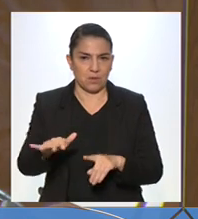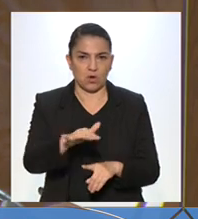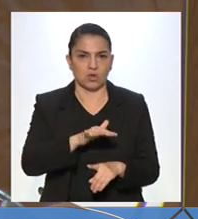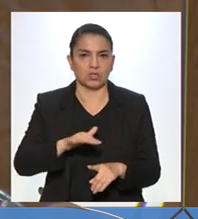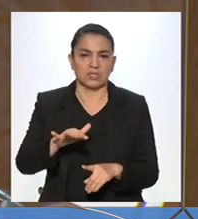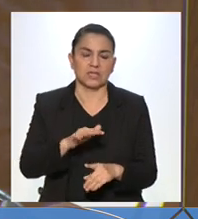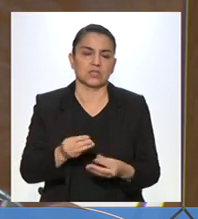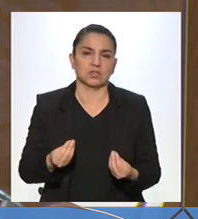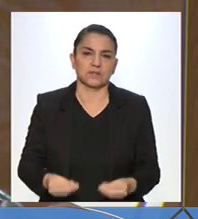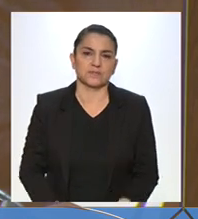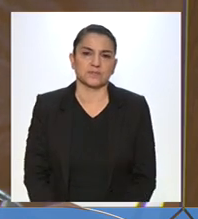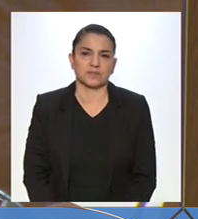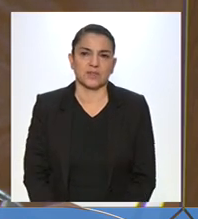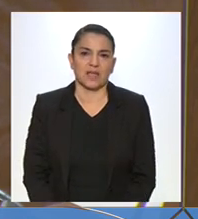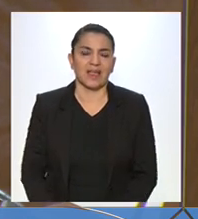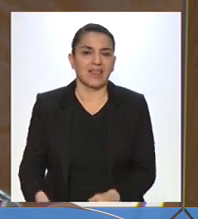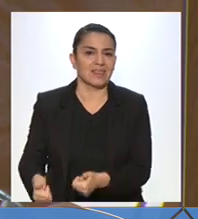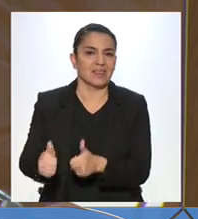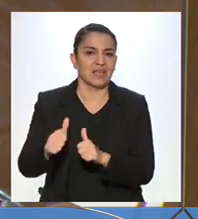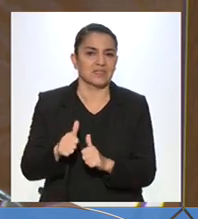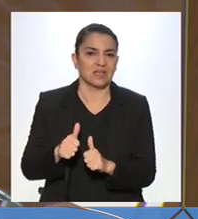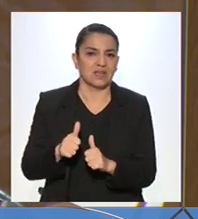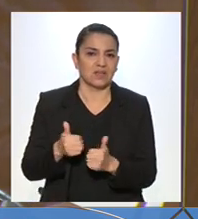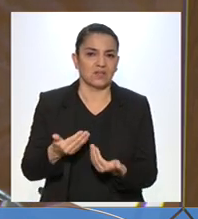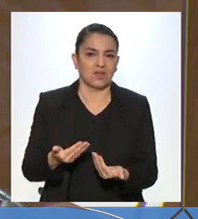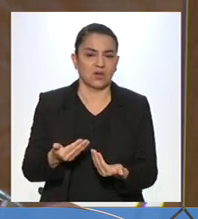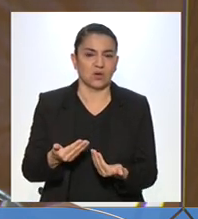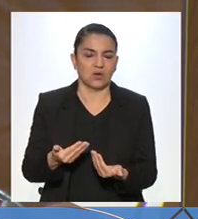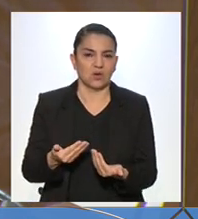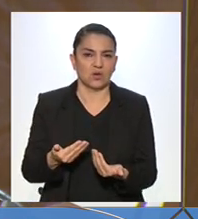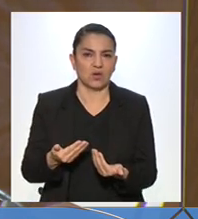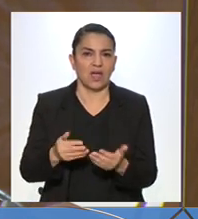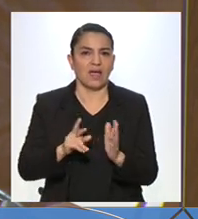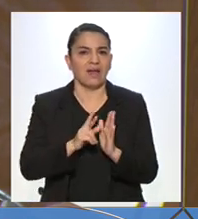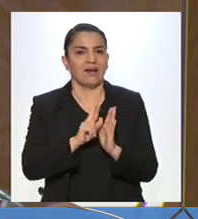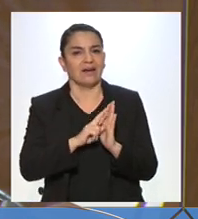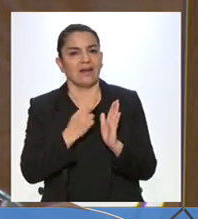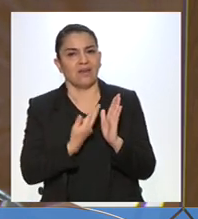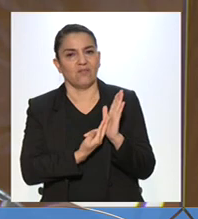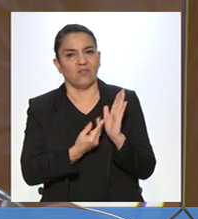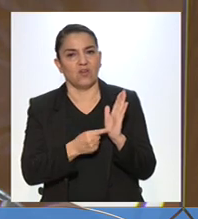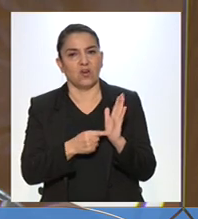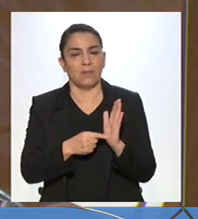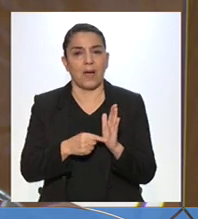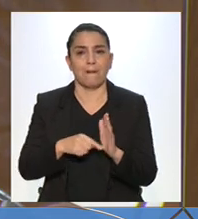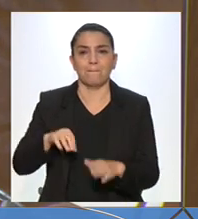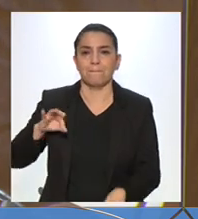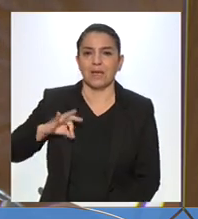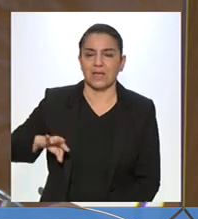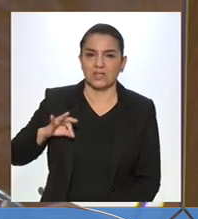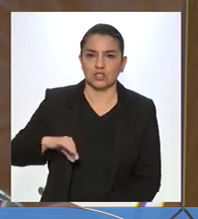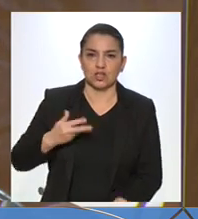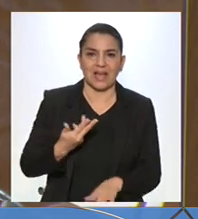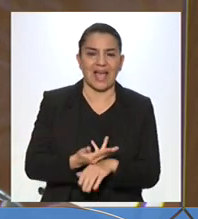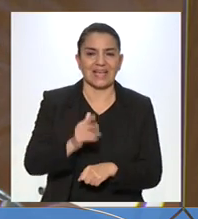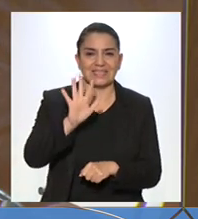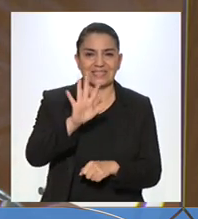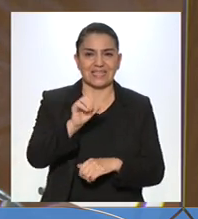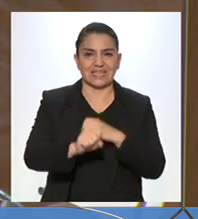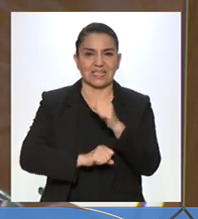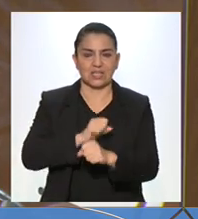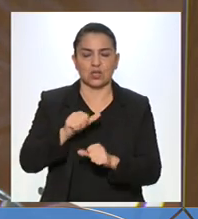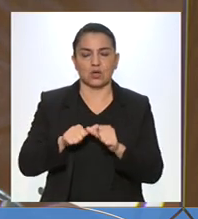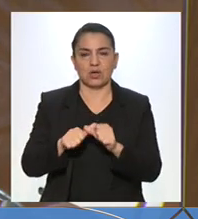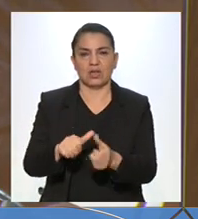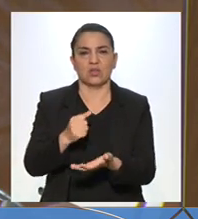propósito el gran desafío que tenemos en relación a la reforma de pensiones. 5 años llevamos tramitando